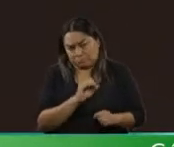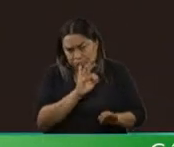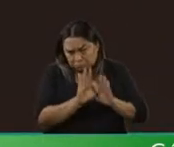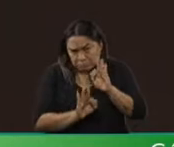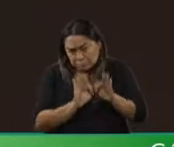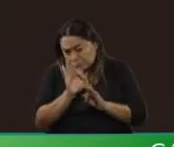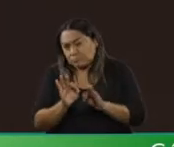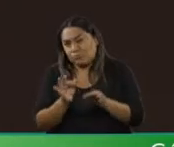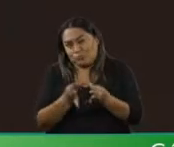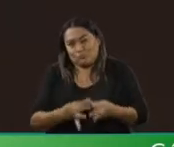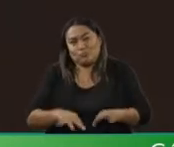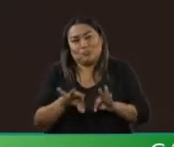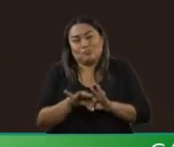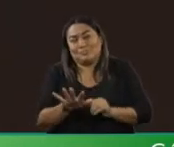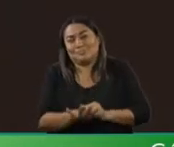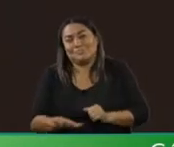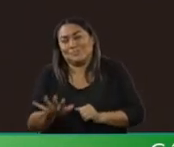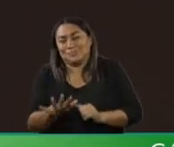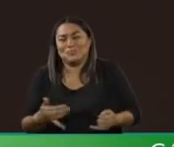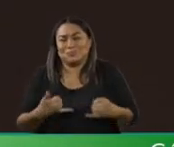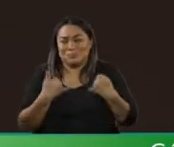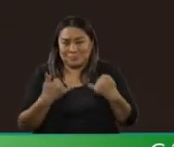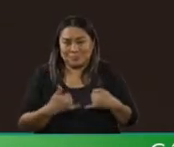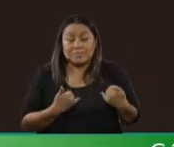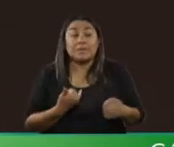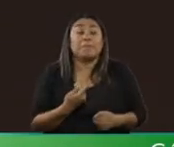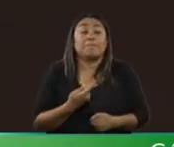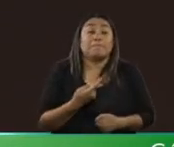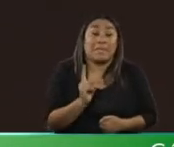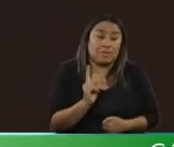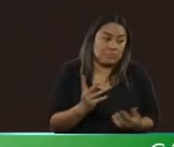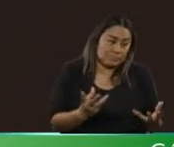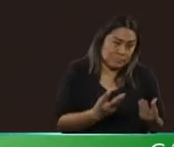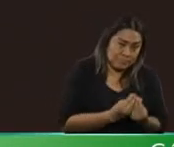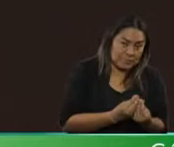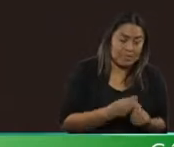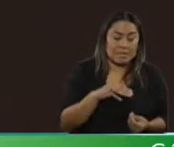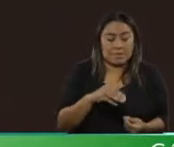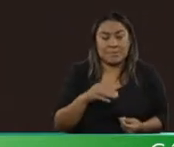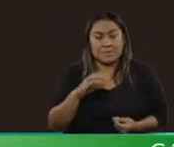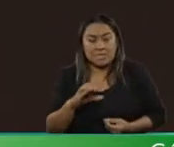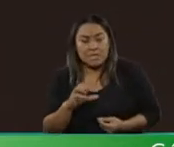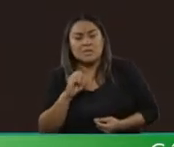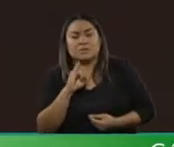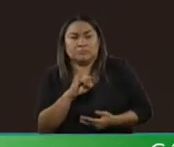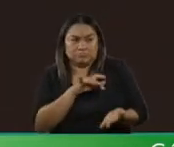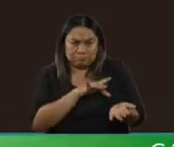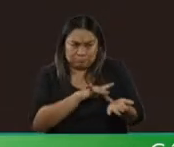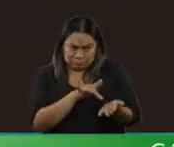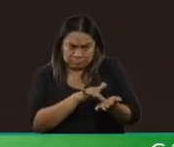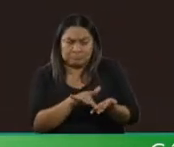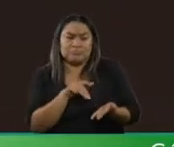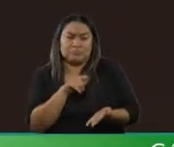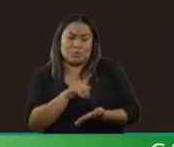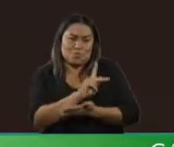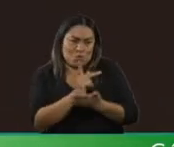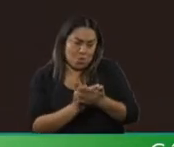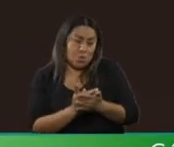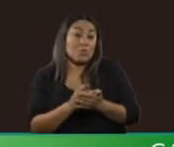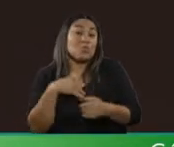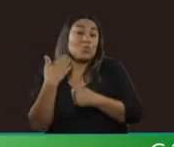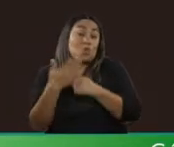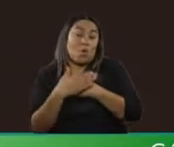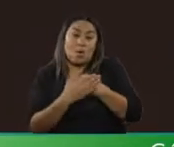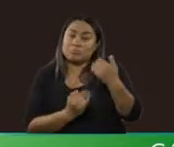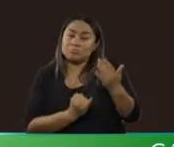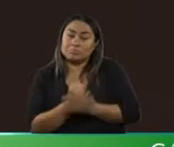condiciones de este importante sector de la población, es que en la bancada naranja respaldaremos este programa social que se convertirá